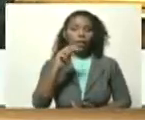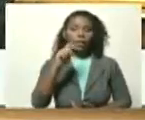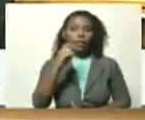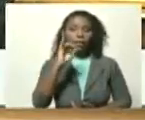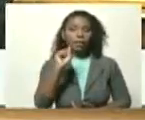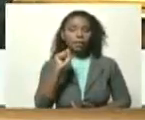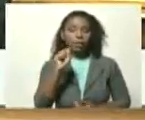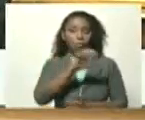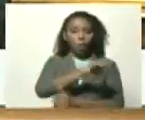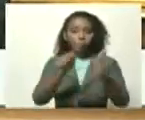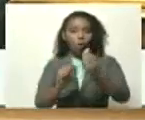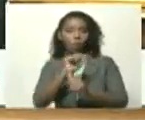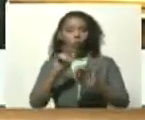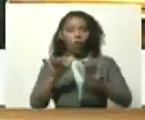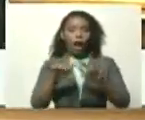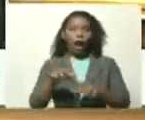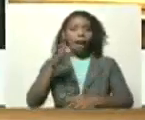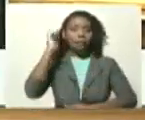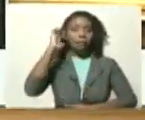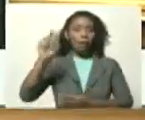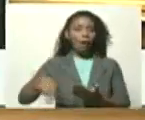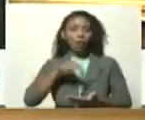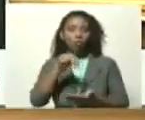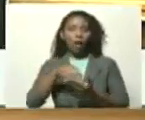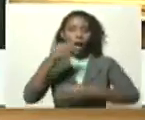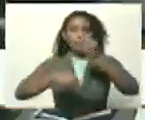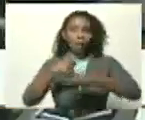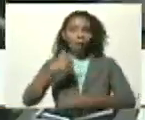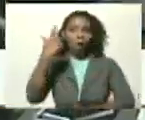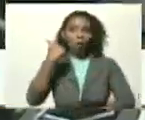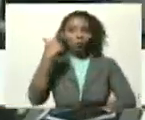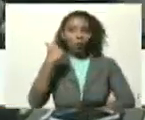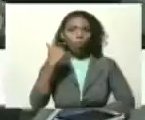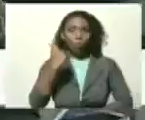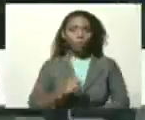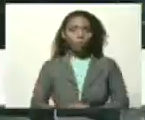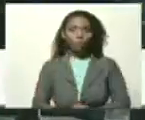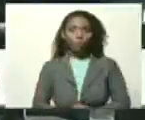como subsecretaria de la Asamblea Nacional, hacerlo con la señal de costumbre.